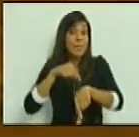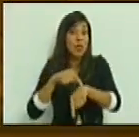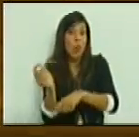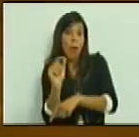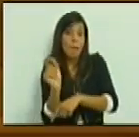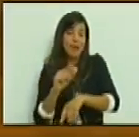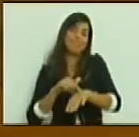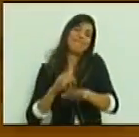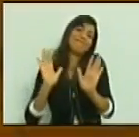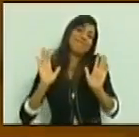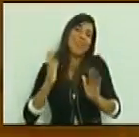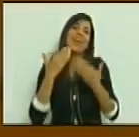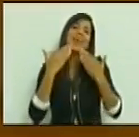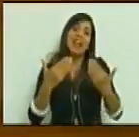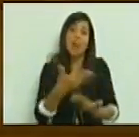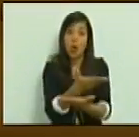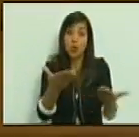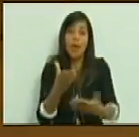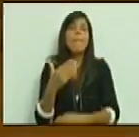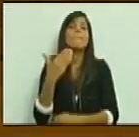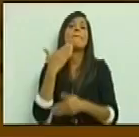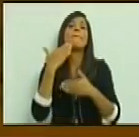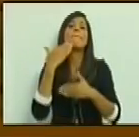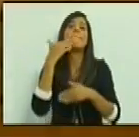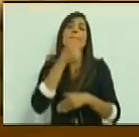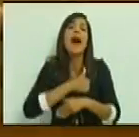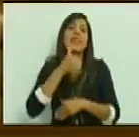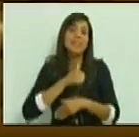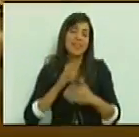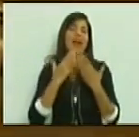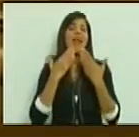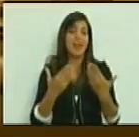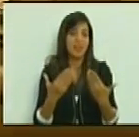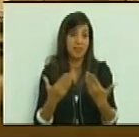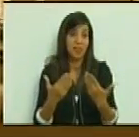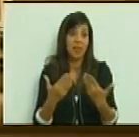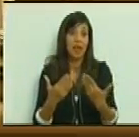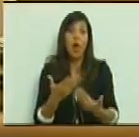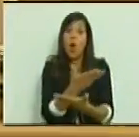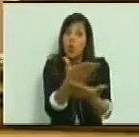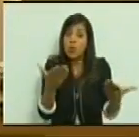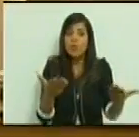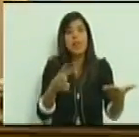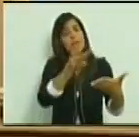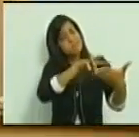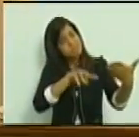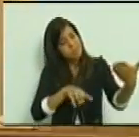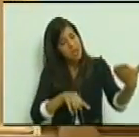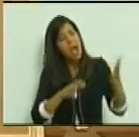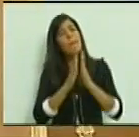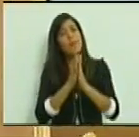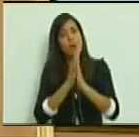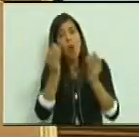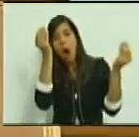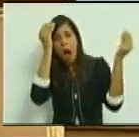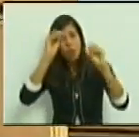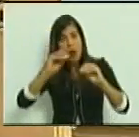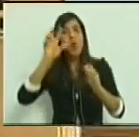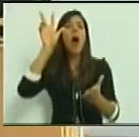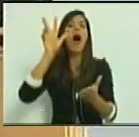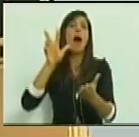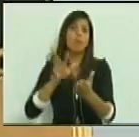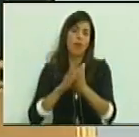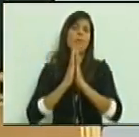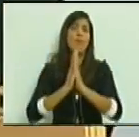minutos, pero agradezco sobremanera la aprobación y la recomendación que ustedes a esta ley tengan a bien